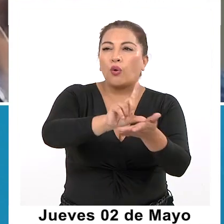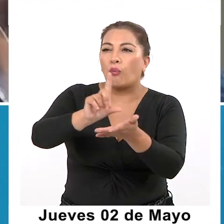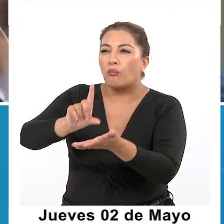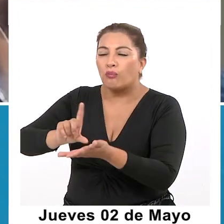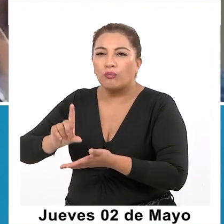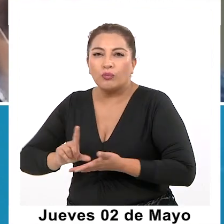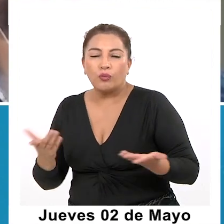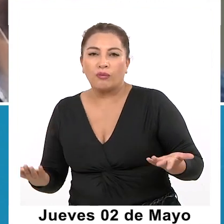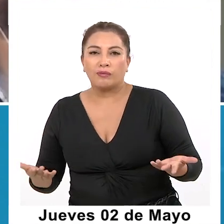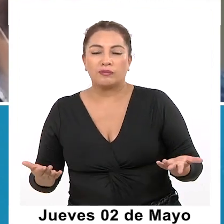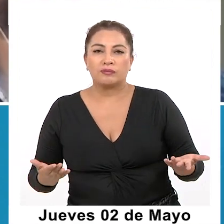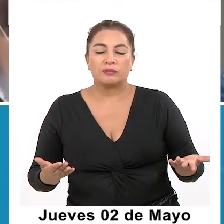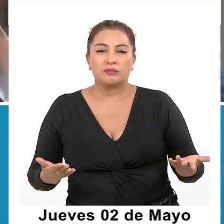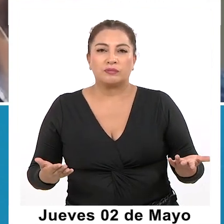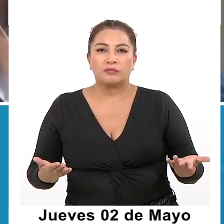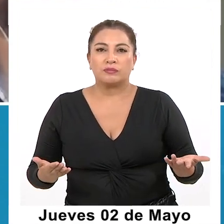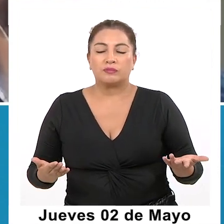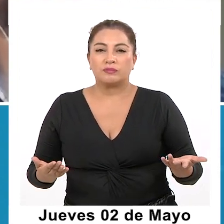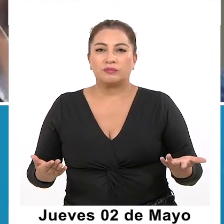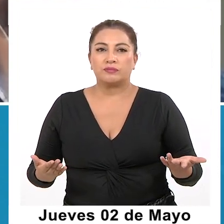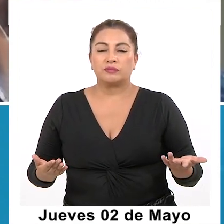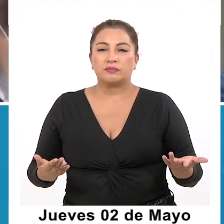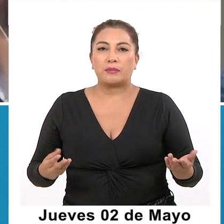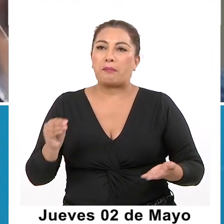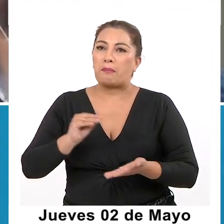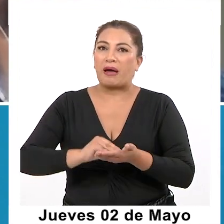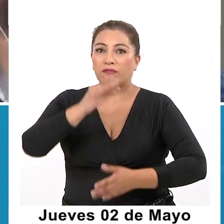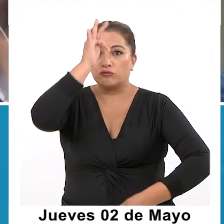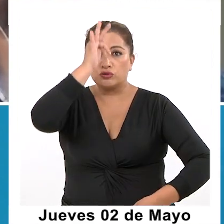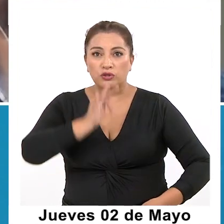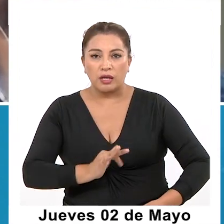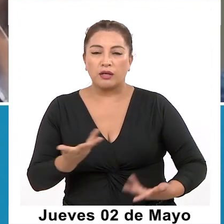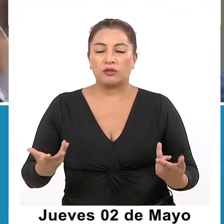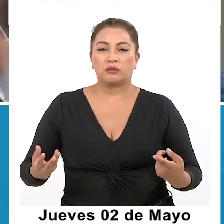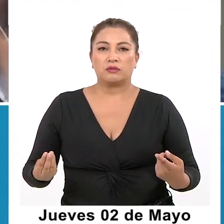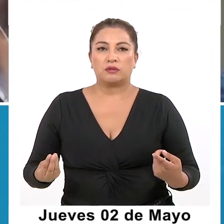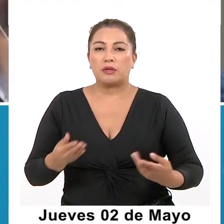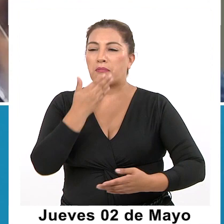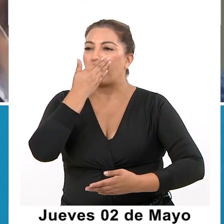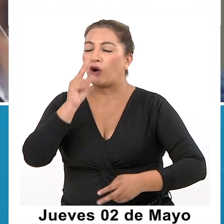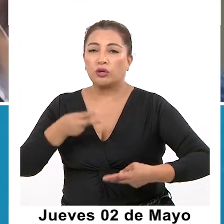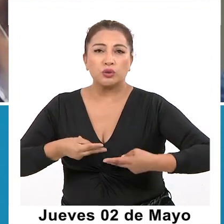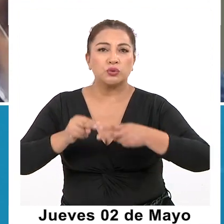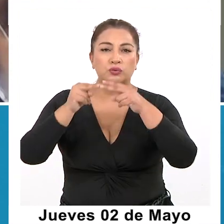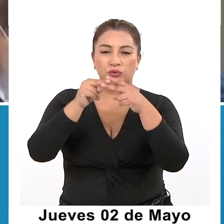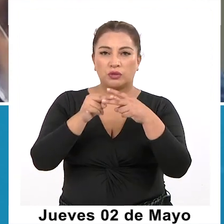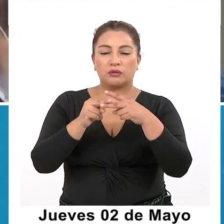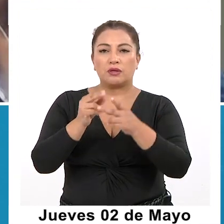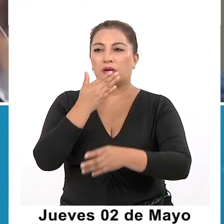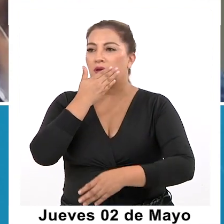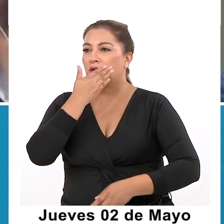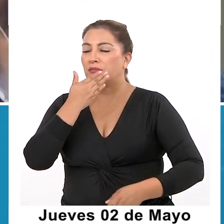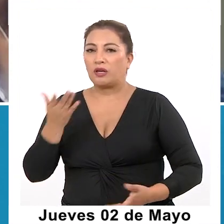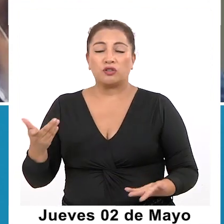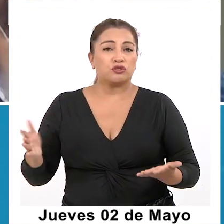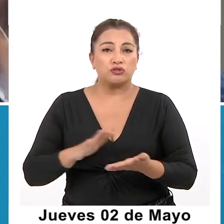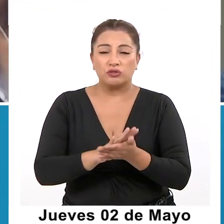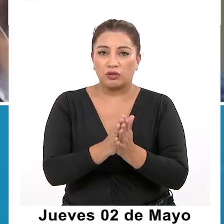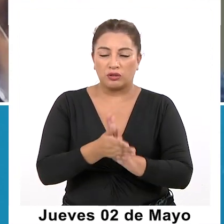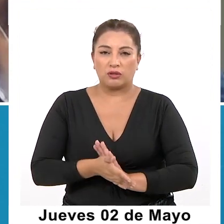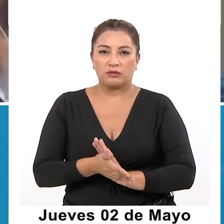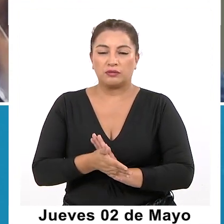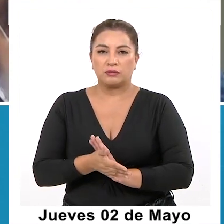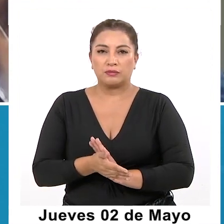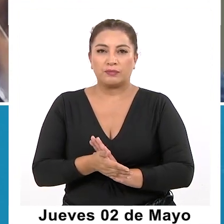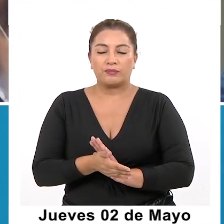en habitabilidad incremento dotacional incremento y mejora de infraestructura mejor layout y particularmente